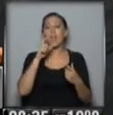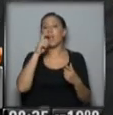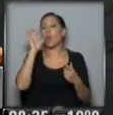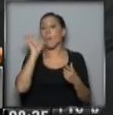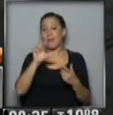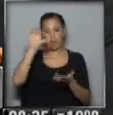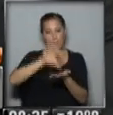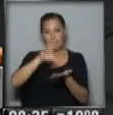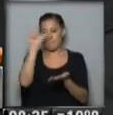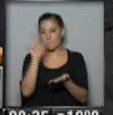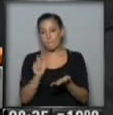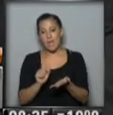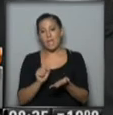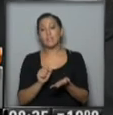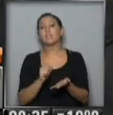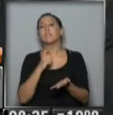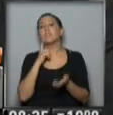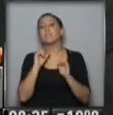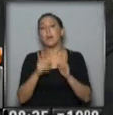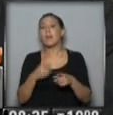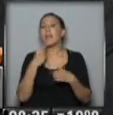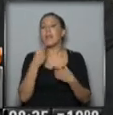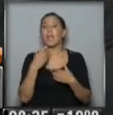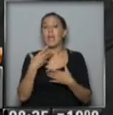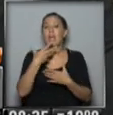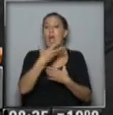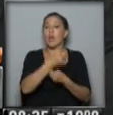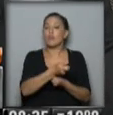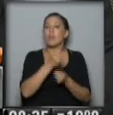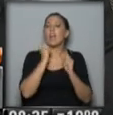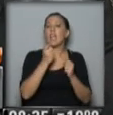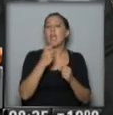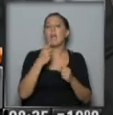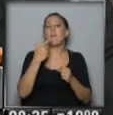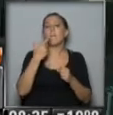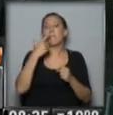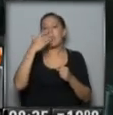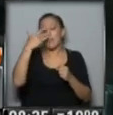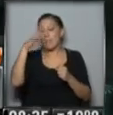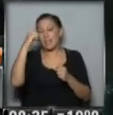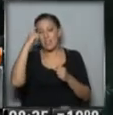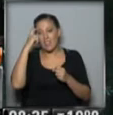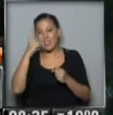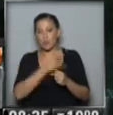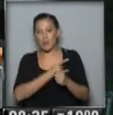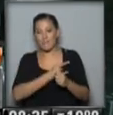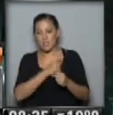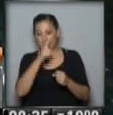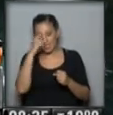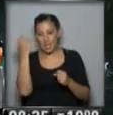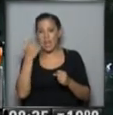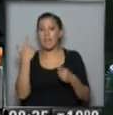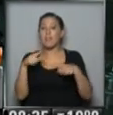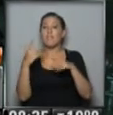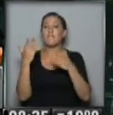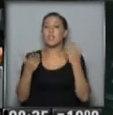a todo el país con la participación como bien explicaba de más de 10 universidades nacionales y que va a tener una diferenciación entre